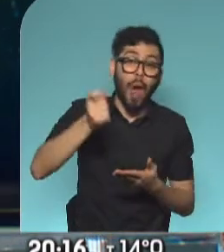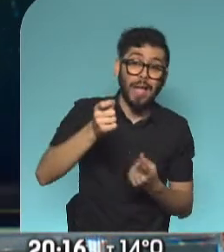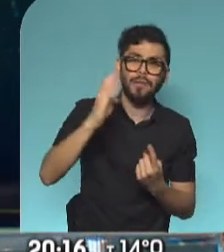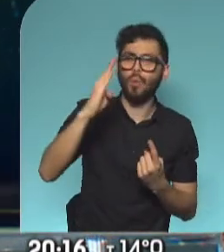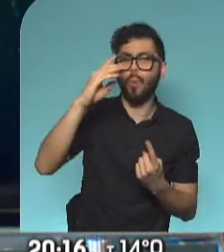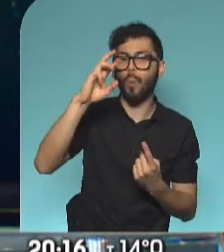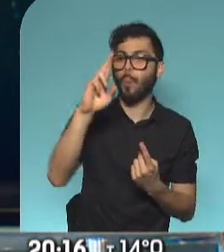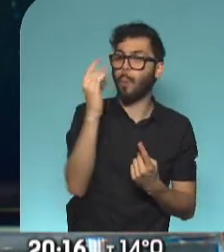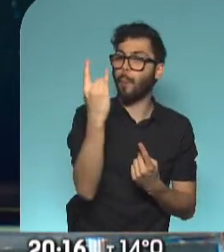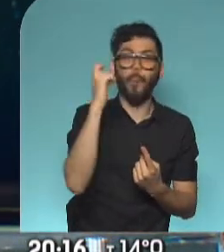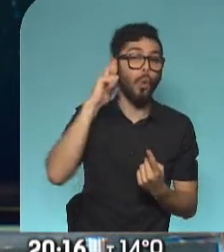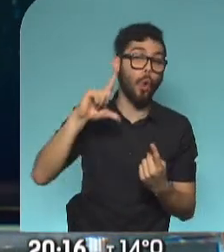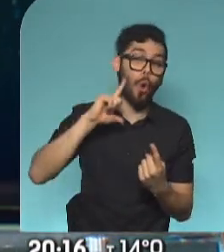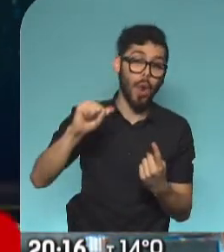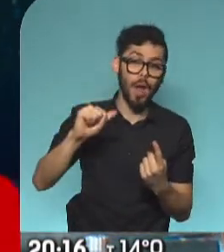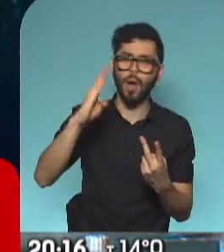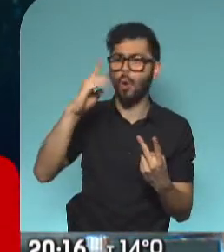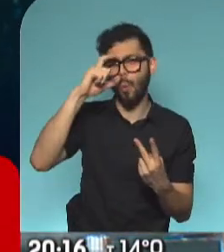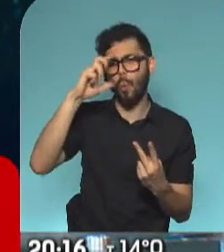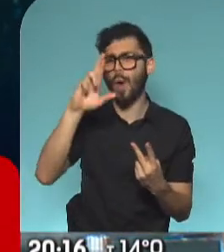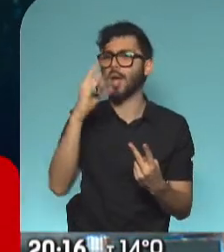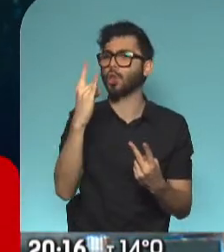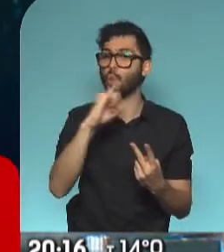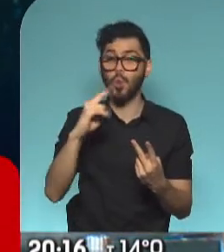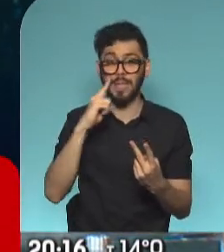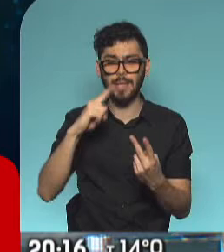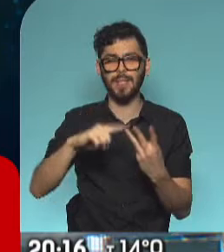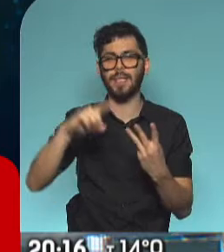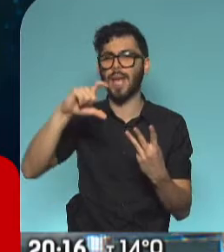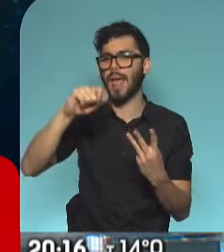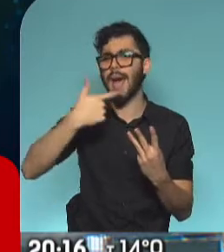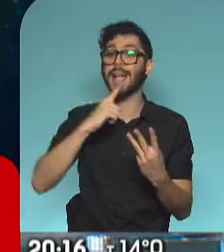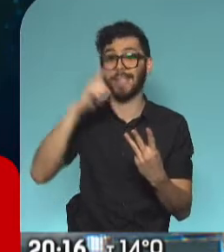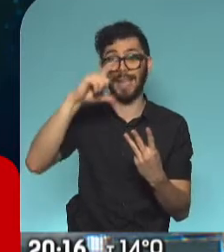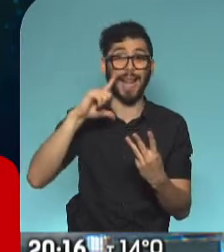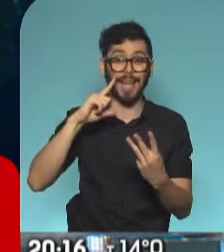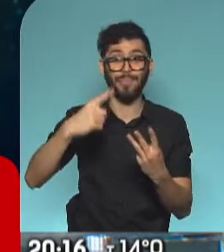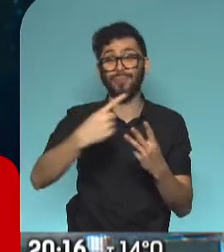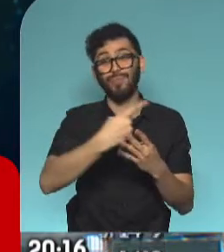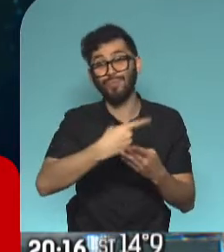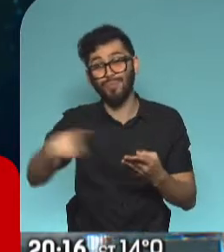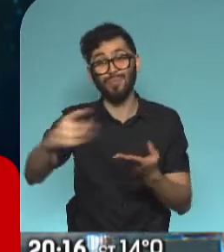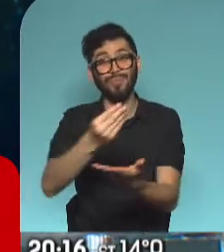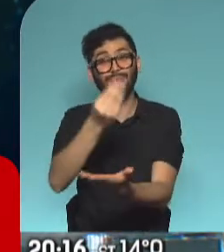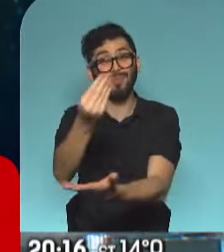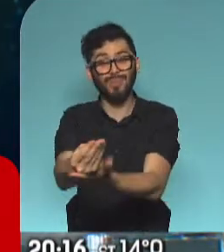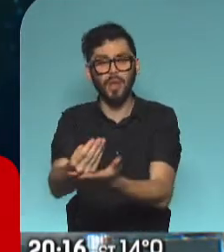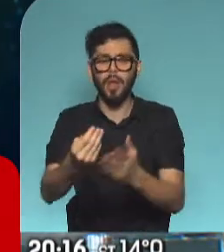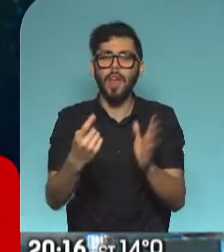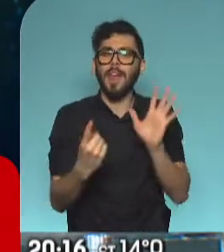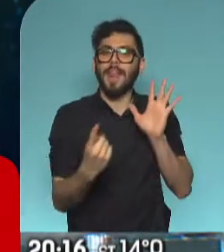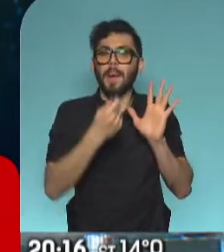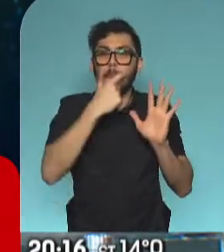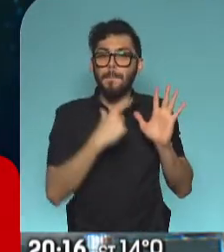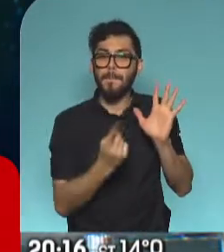que habían sido realizados en su momento sin el paso legal, el paso normativo, el paso por el Senado. Y aquí Lucía